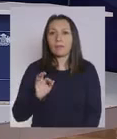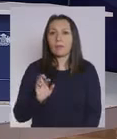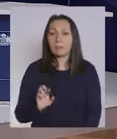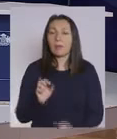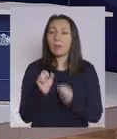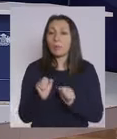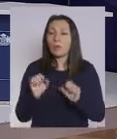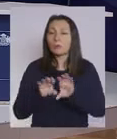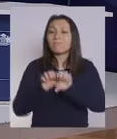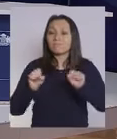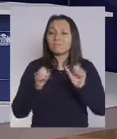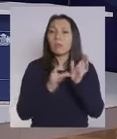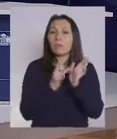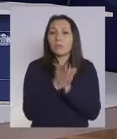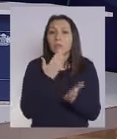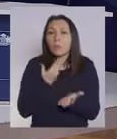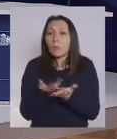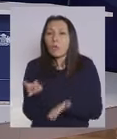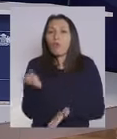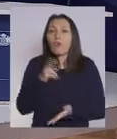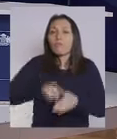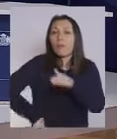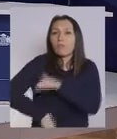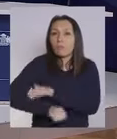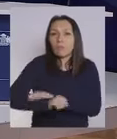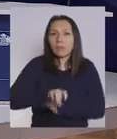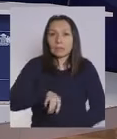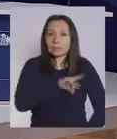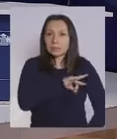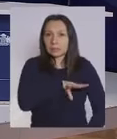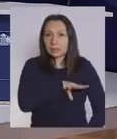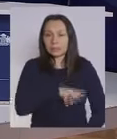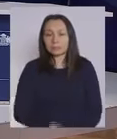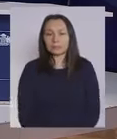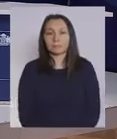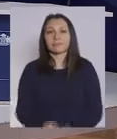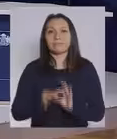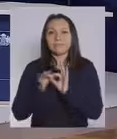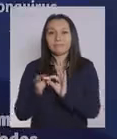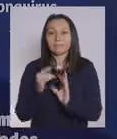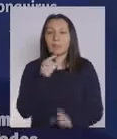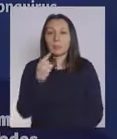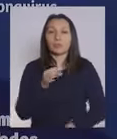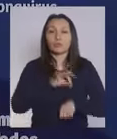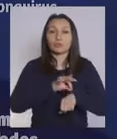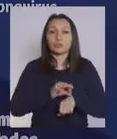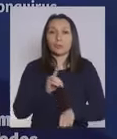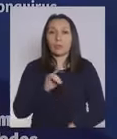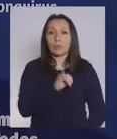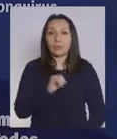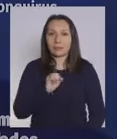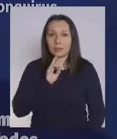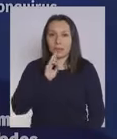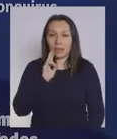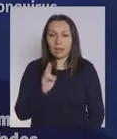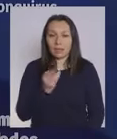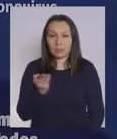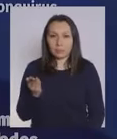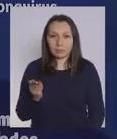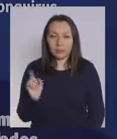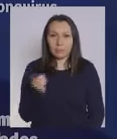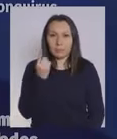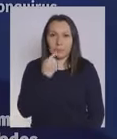poder definir una fecha ya del retorno del fútbol a nuestro país. Muchas gracias por la pregunta. La doctora Daza contestará a